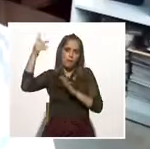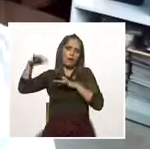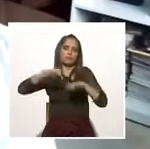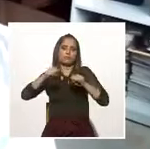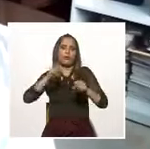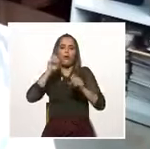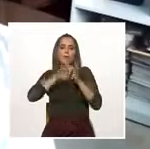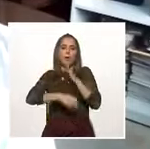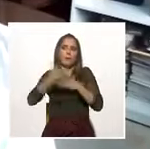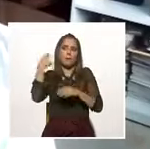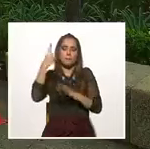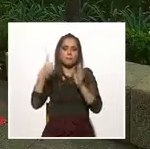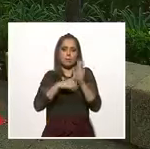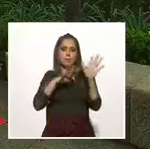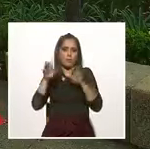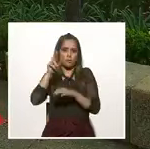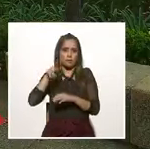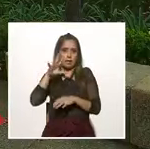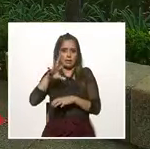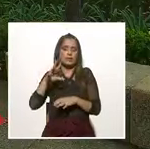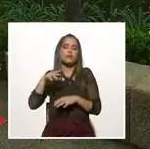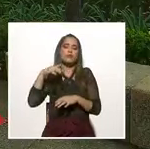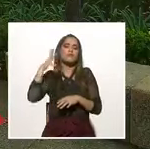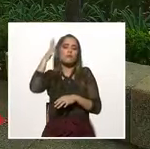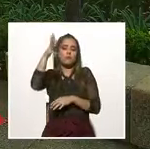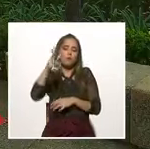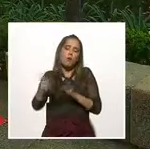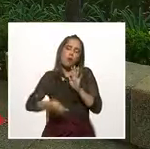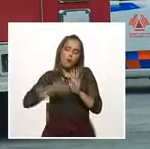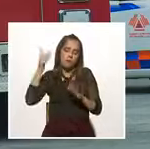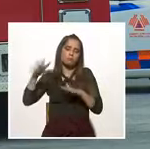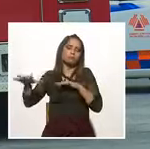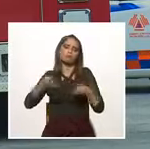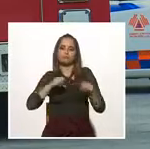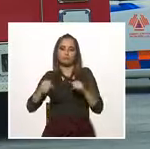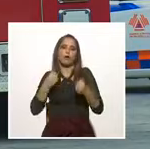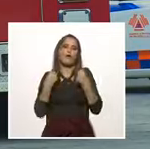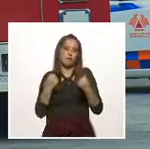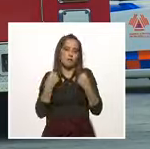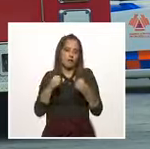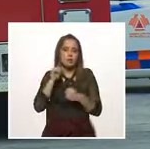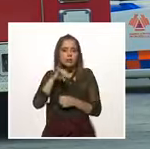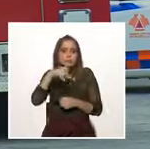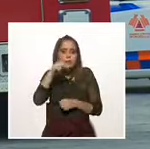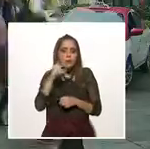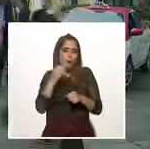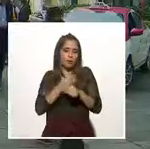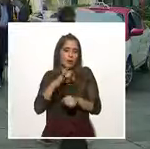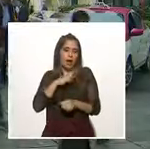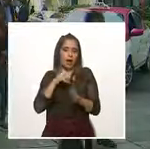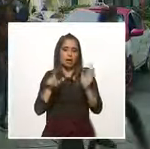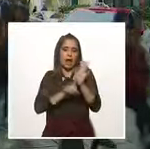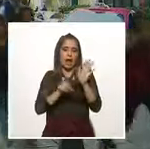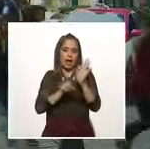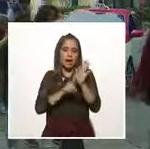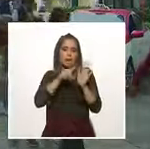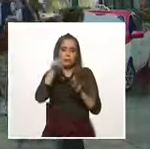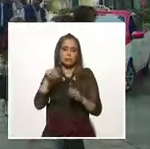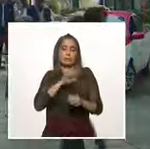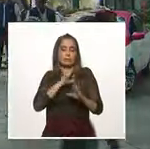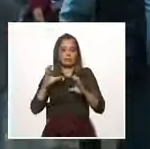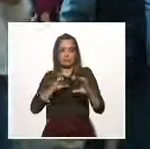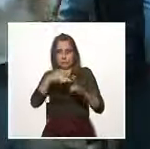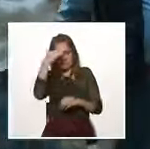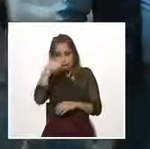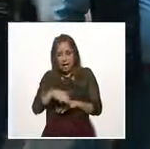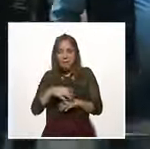el de 1985, que claro, están muy lejos y nos daría más tiempo. Desafortunadamente eso no lo sabemos, no